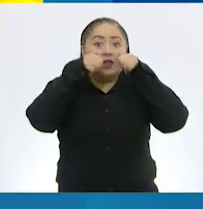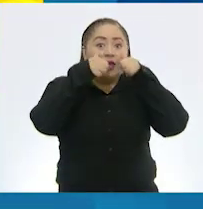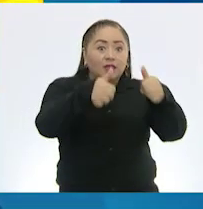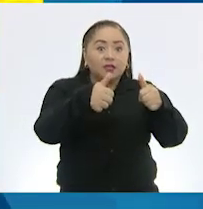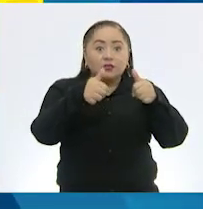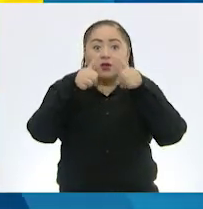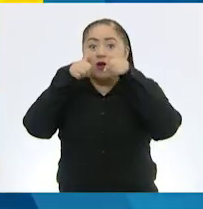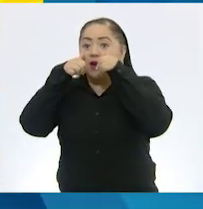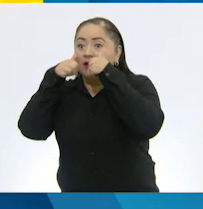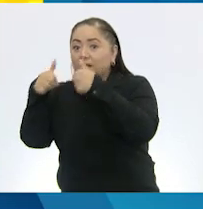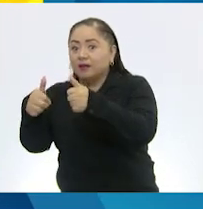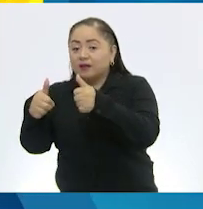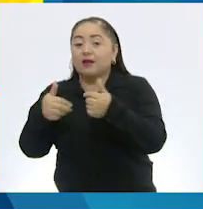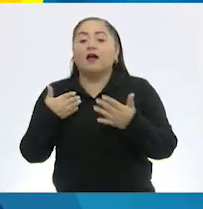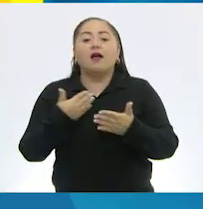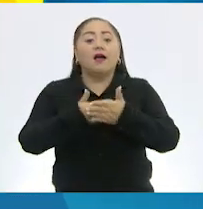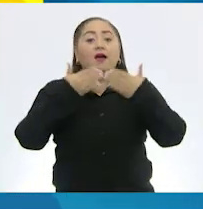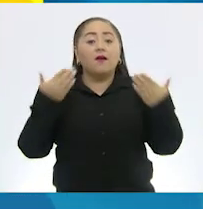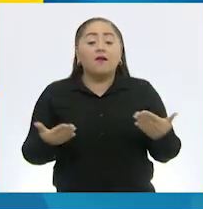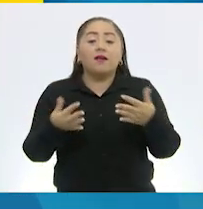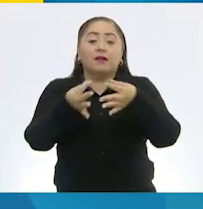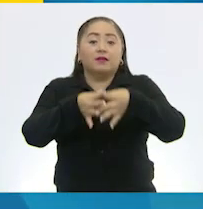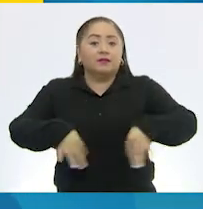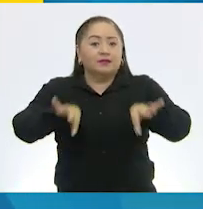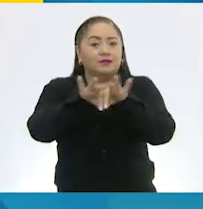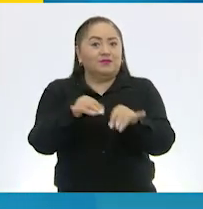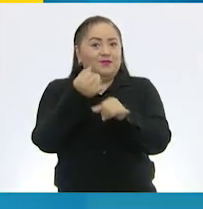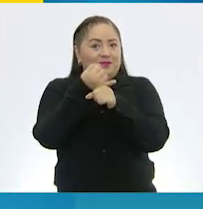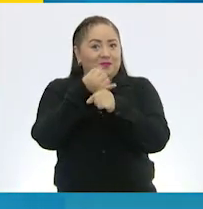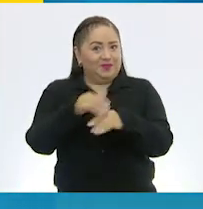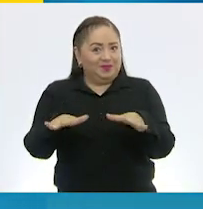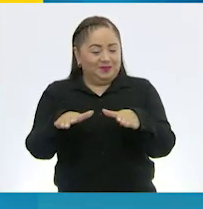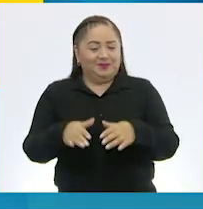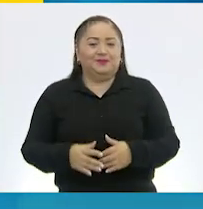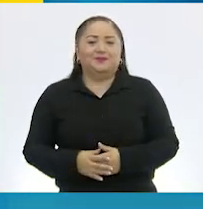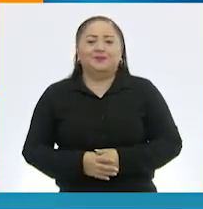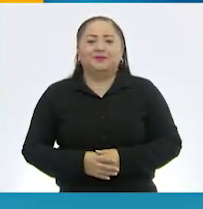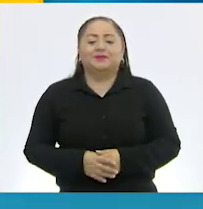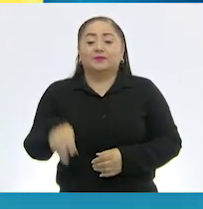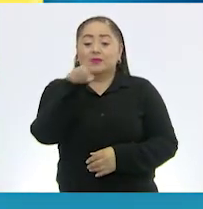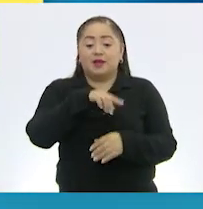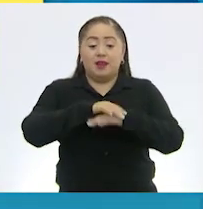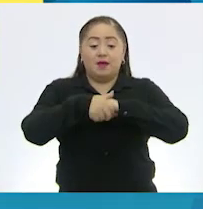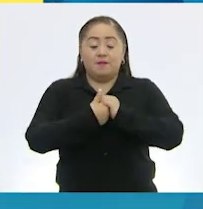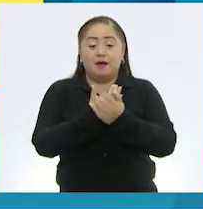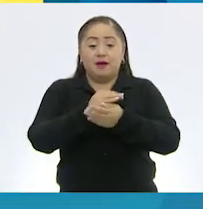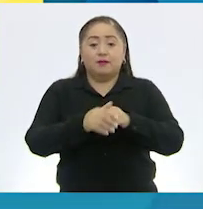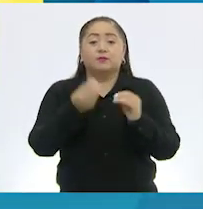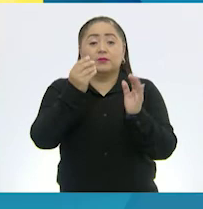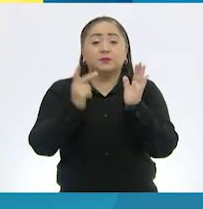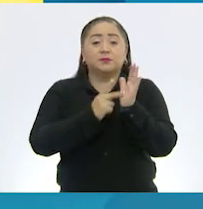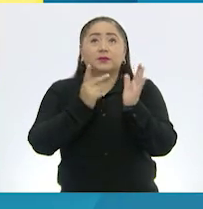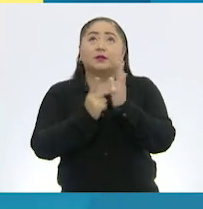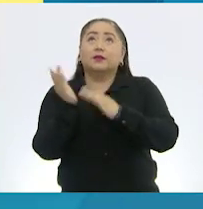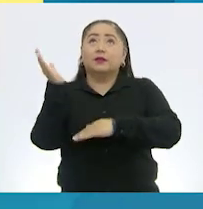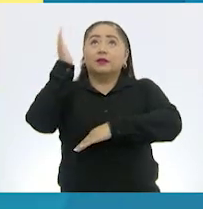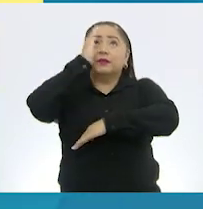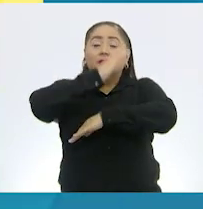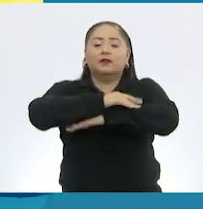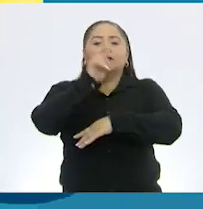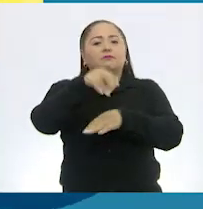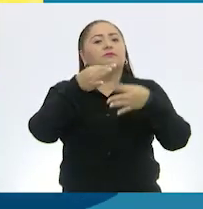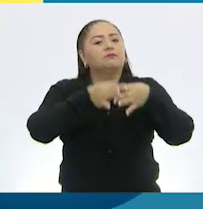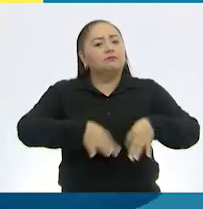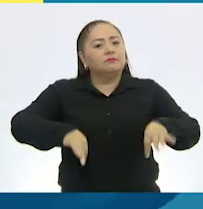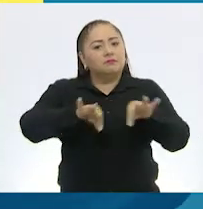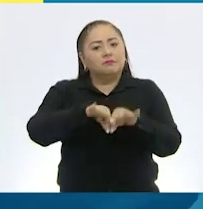¡Atención! ¡Atención! A continuación, información importante. Lavarnos las manos varias veces al día es